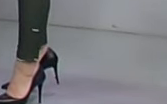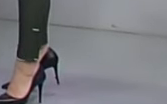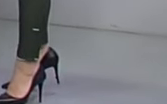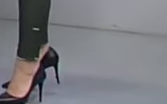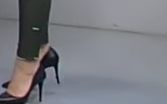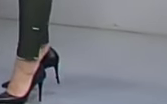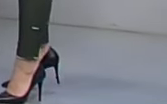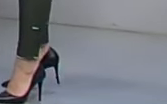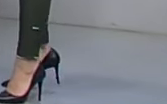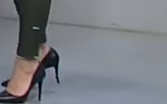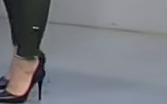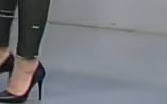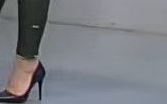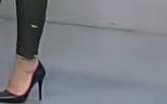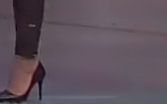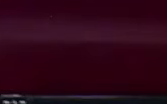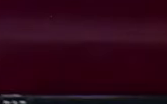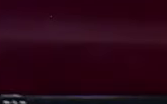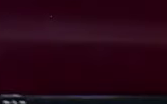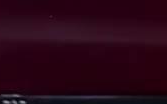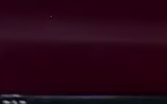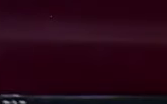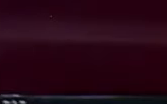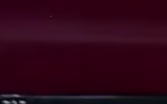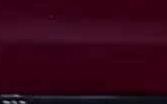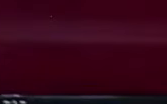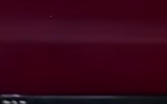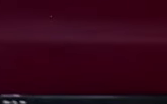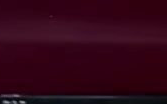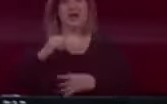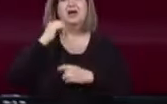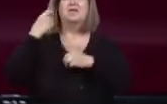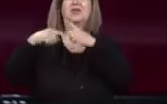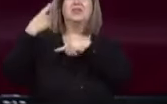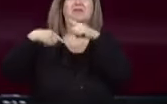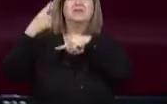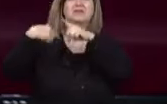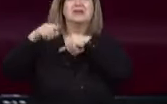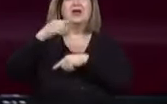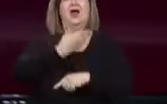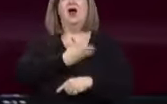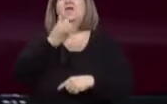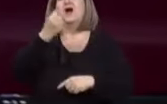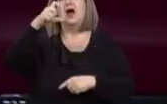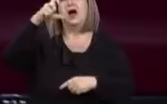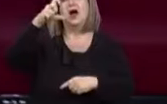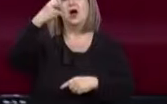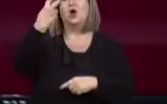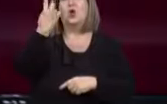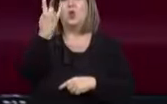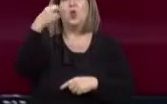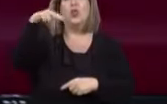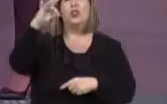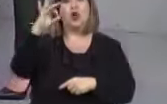Sí. Intentaremos. Facundo García está con nosotros, colega de Diario 1, que viene a contarnos una historia difícil que está sufriendo un mendocino